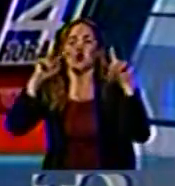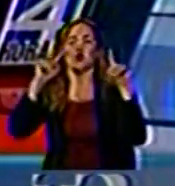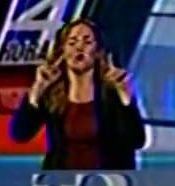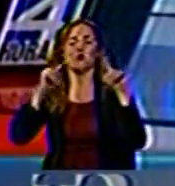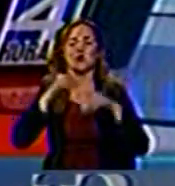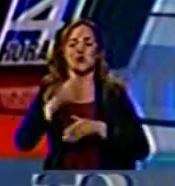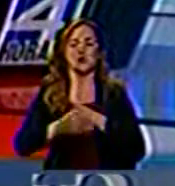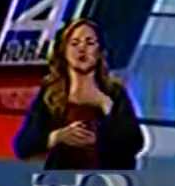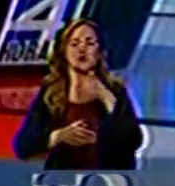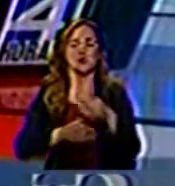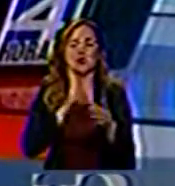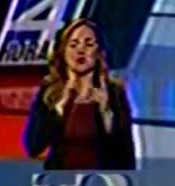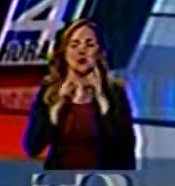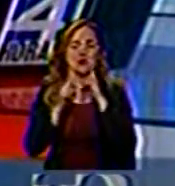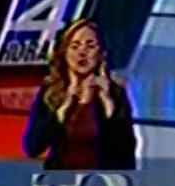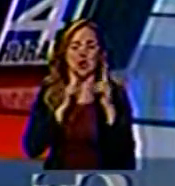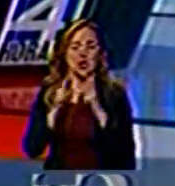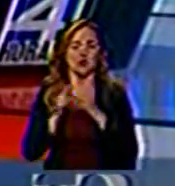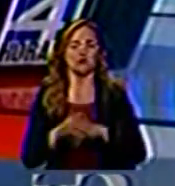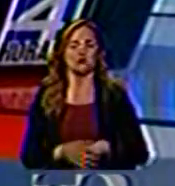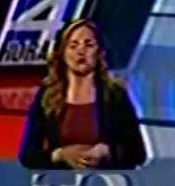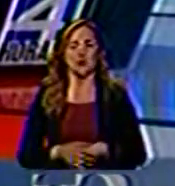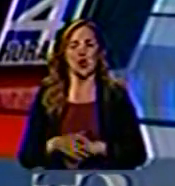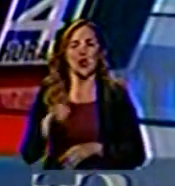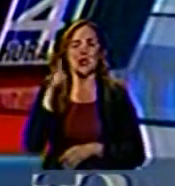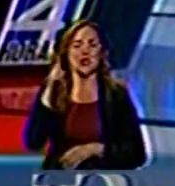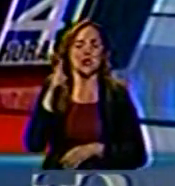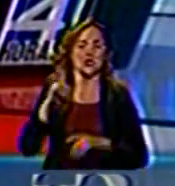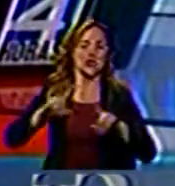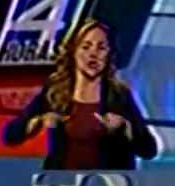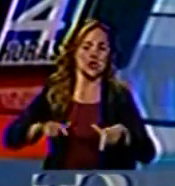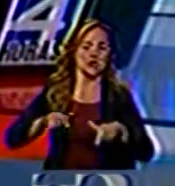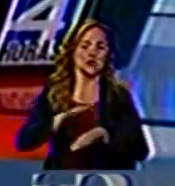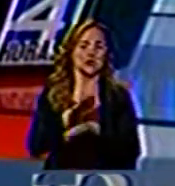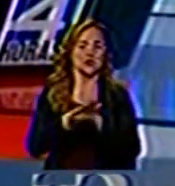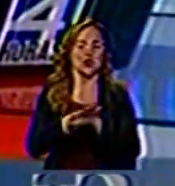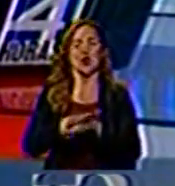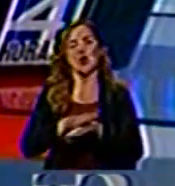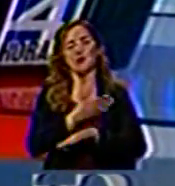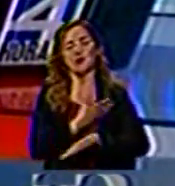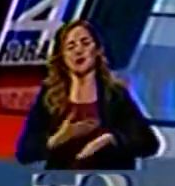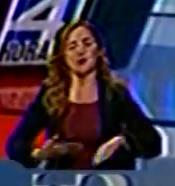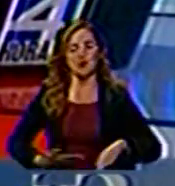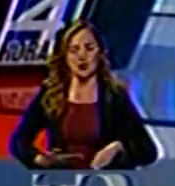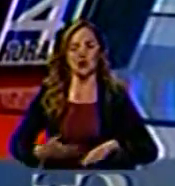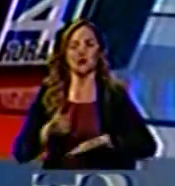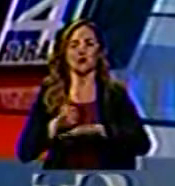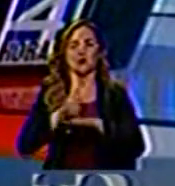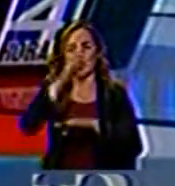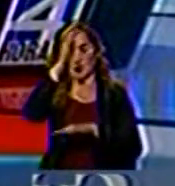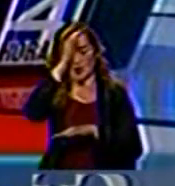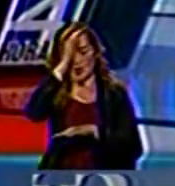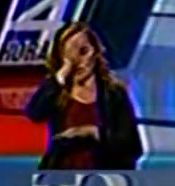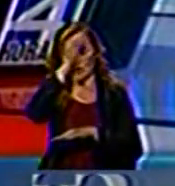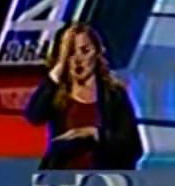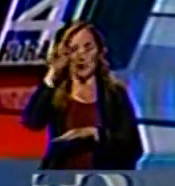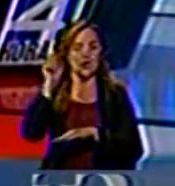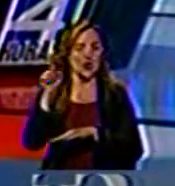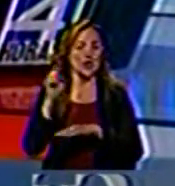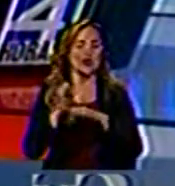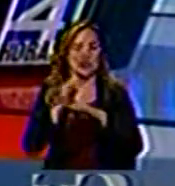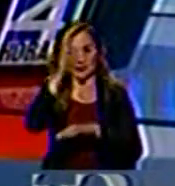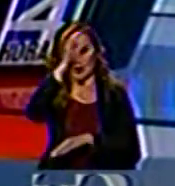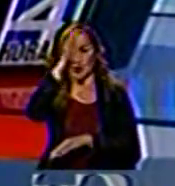que lleva adelante el gobierno. El presidente de la Conferencia Episcopal Ecuatoriana aclaró su postura respecto a la posibilidad